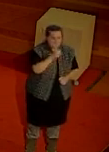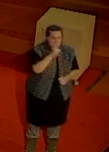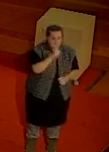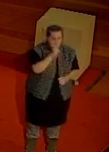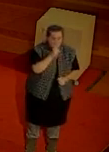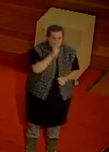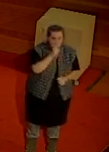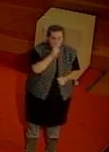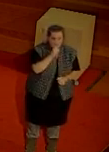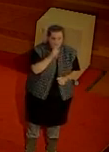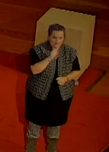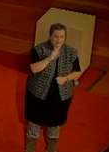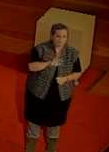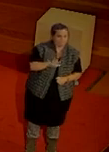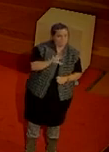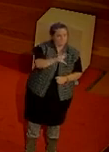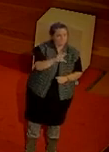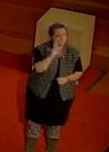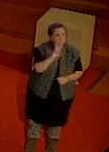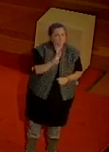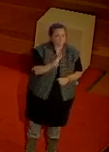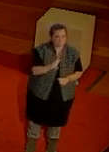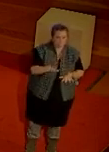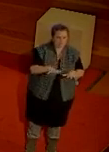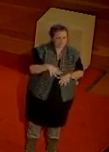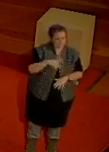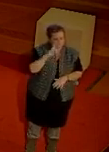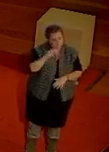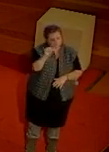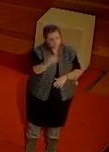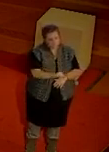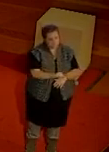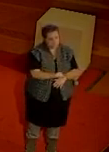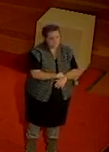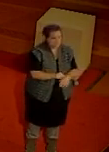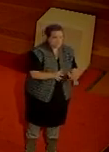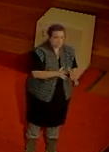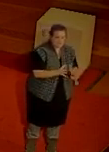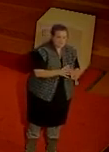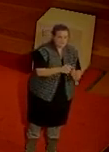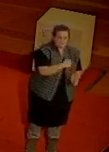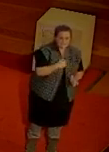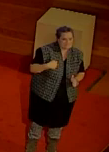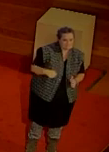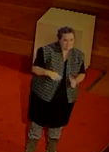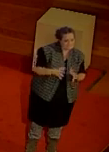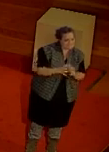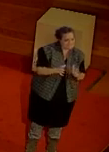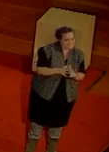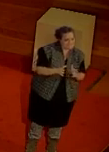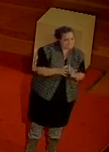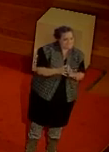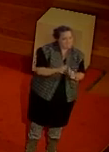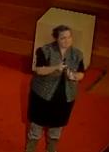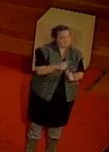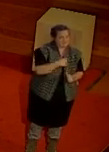otro estamos viendo acciones que dan a entender el afán chino por controlar claramente el mar del sur de